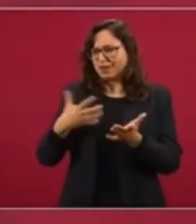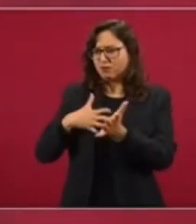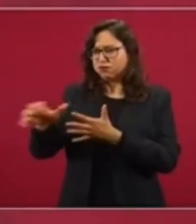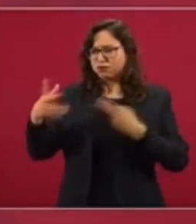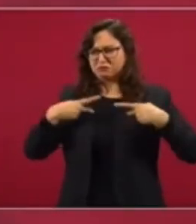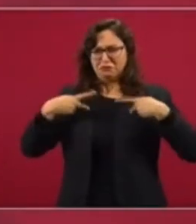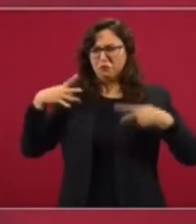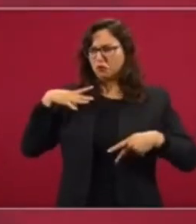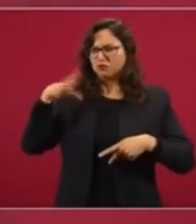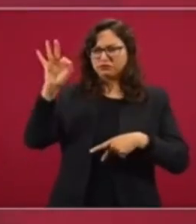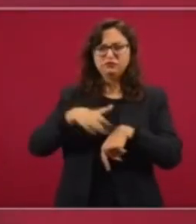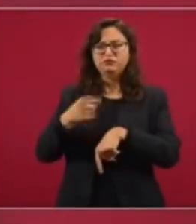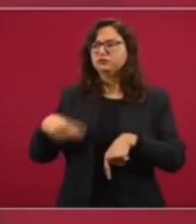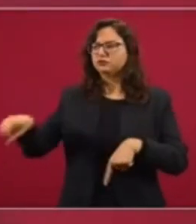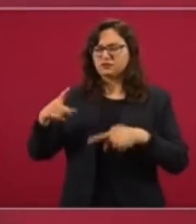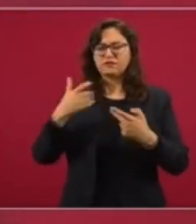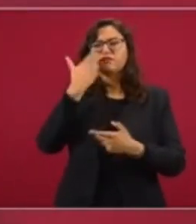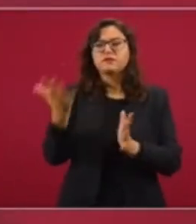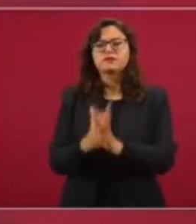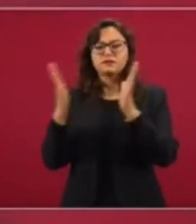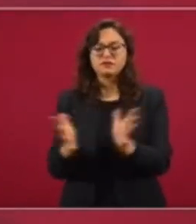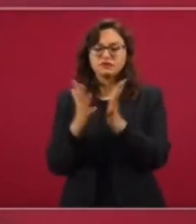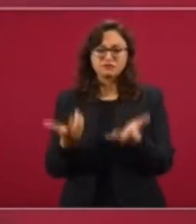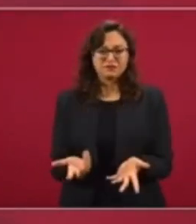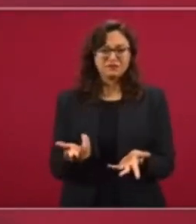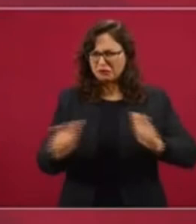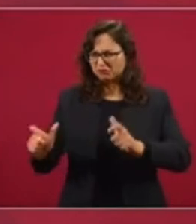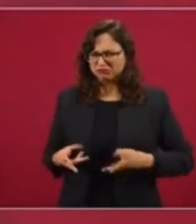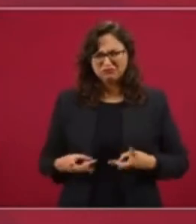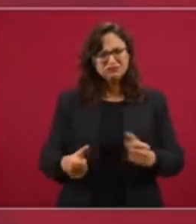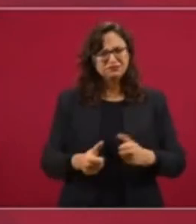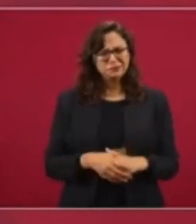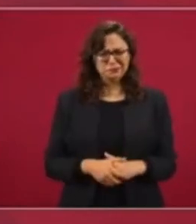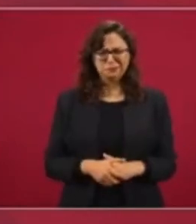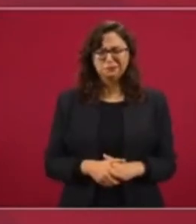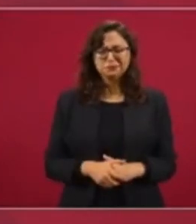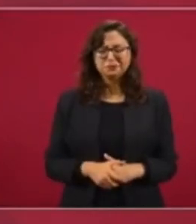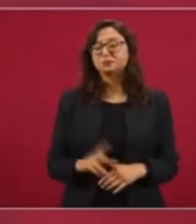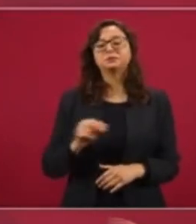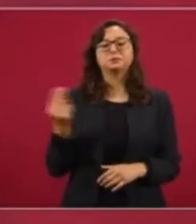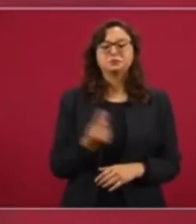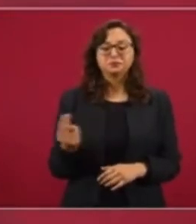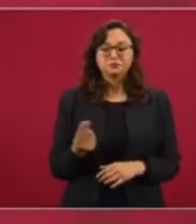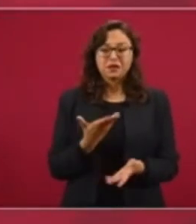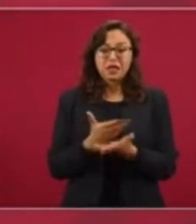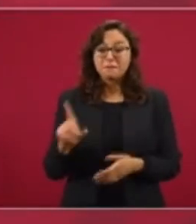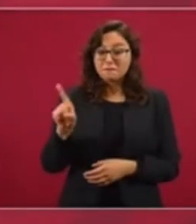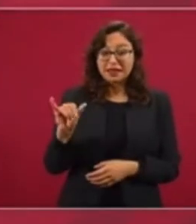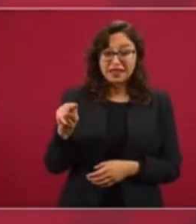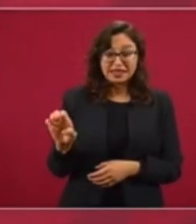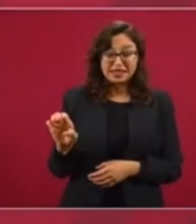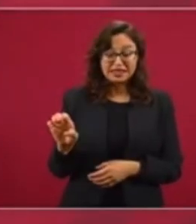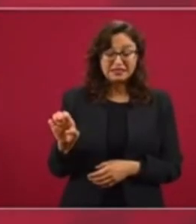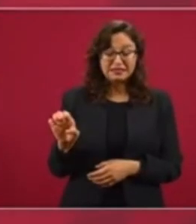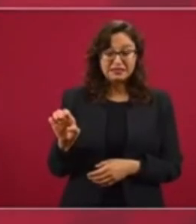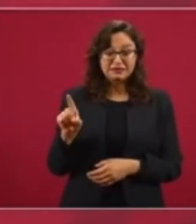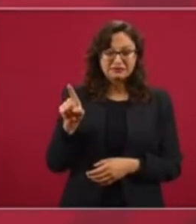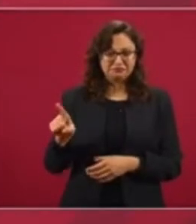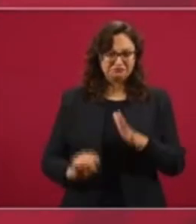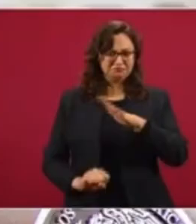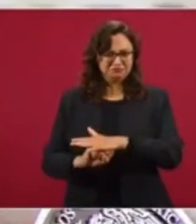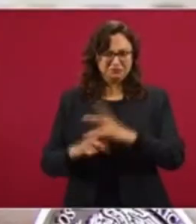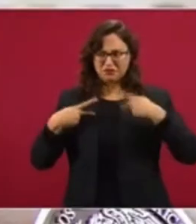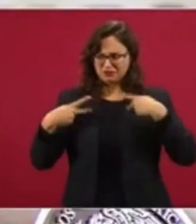porque le importa mucho a la gente participar, y es democracia participativa. Además, el INE tiene una estructura de